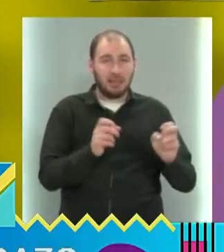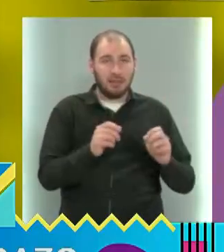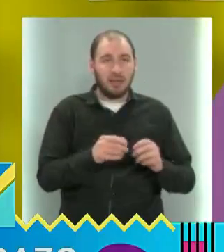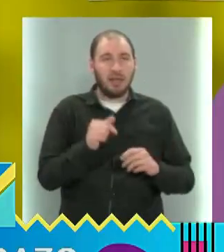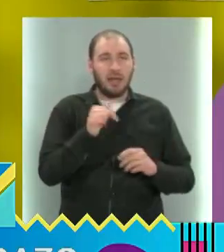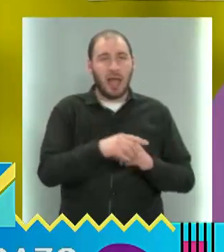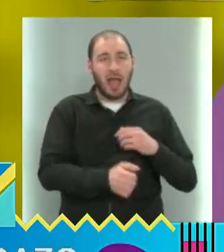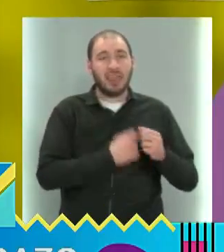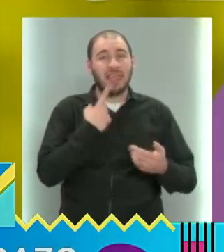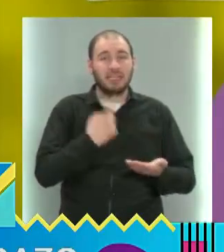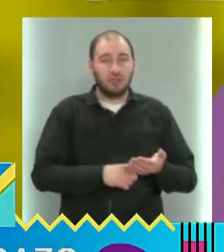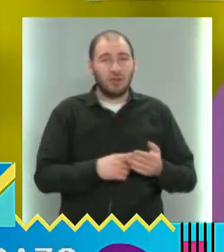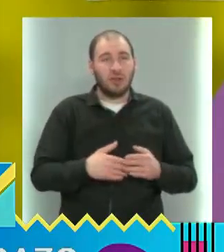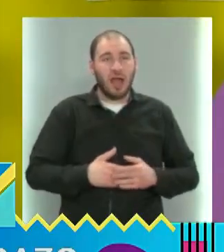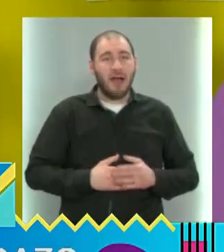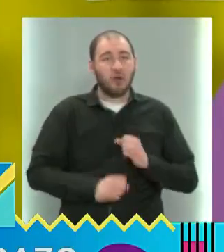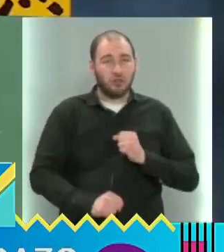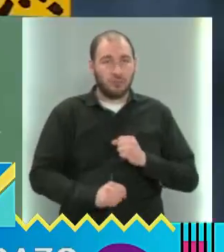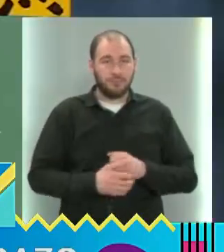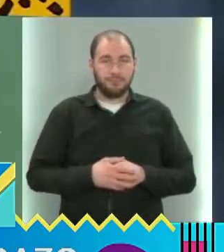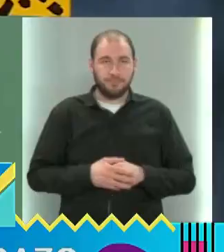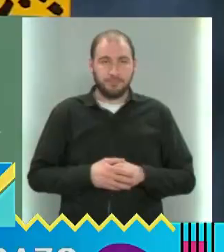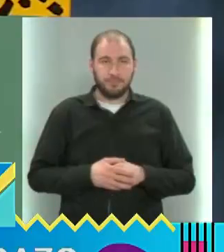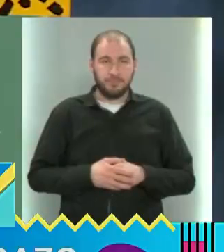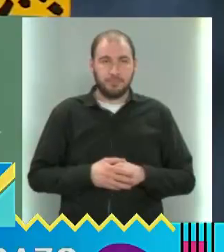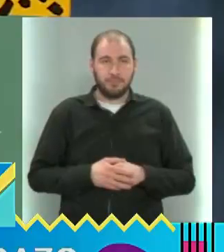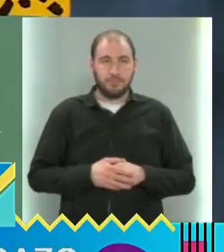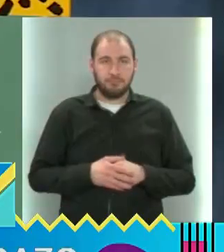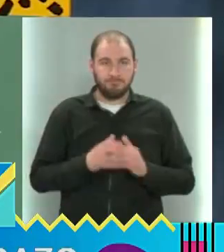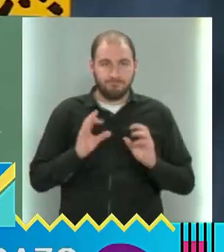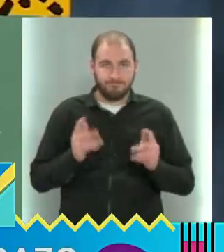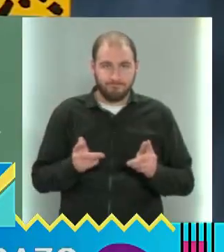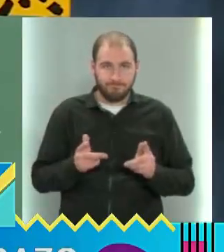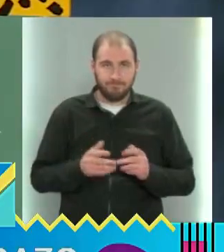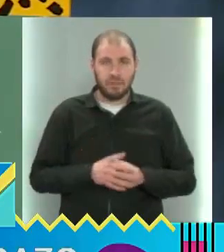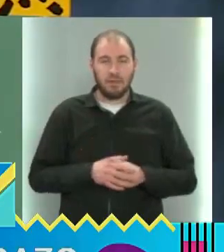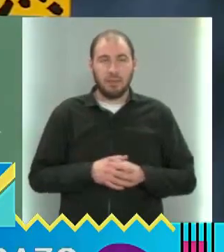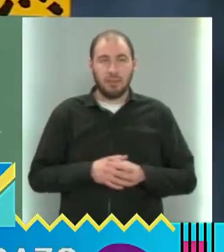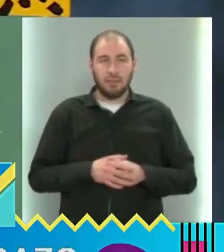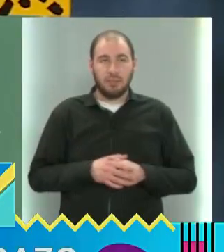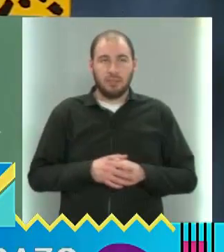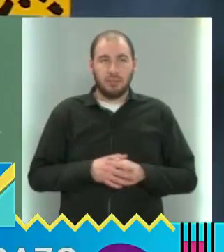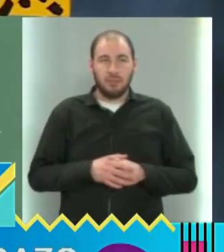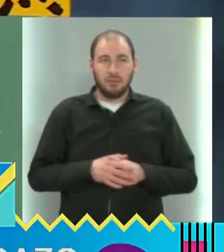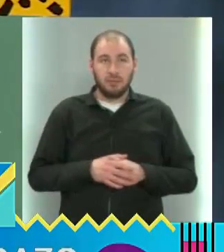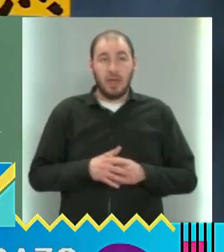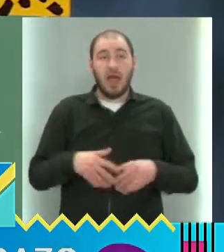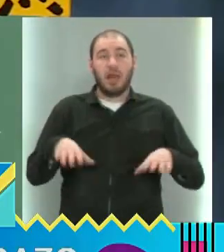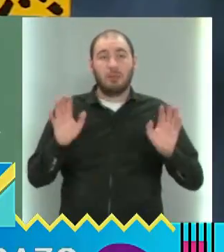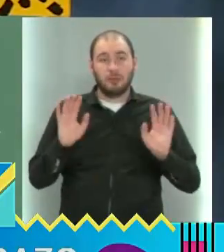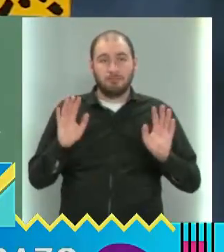llegada a la decisión del aborto. Bien, bueno, justamente tal